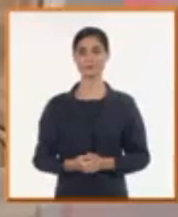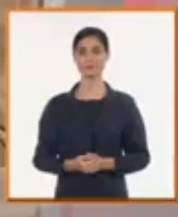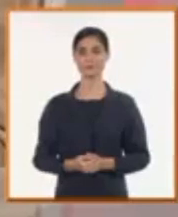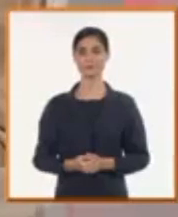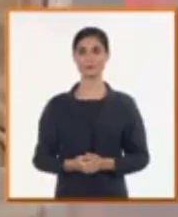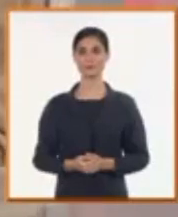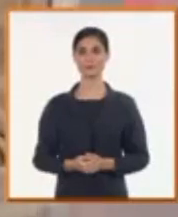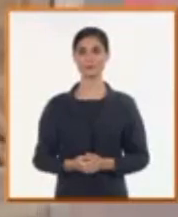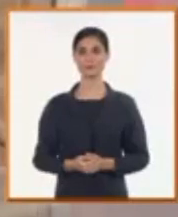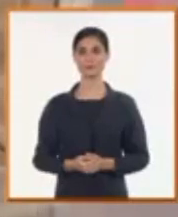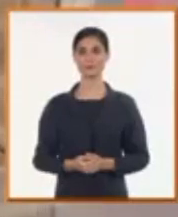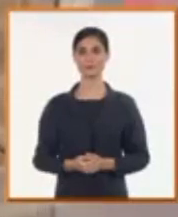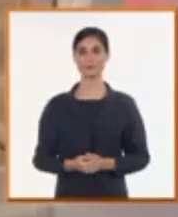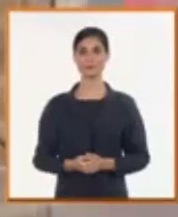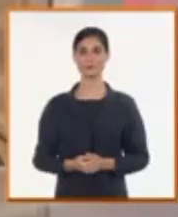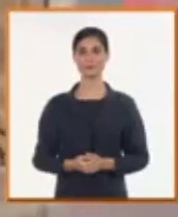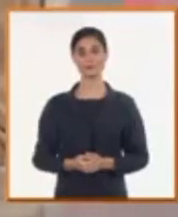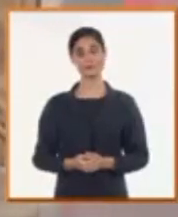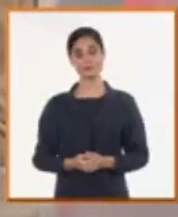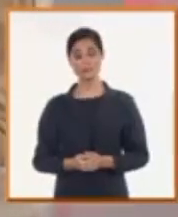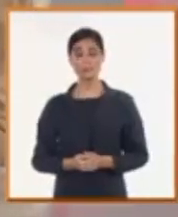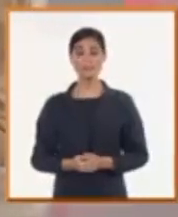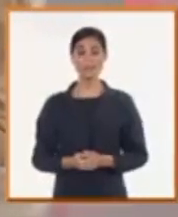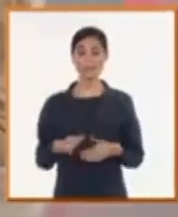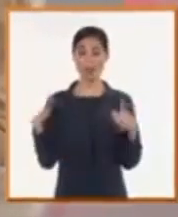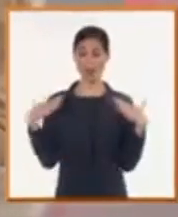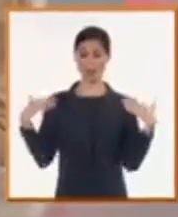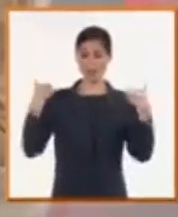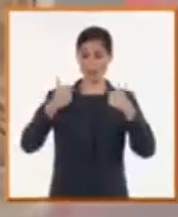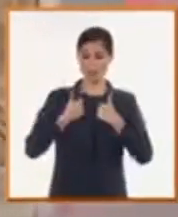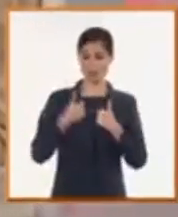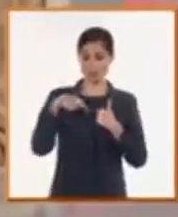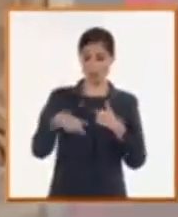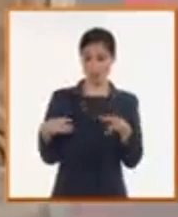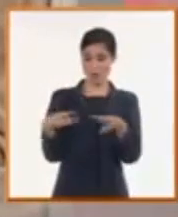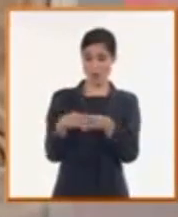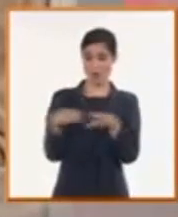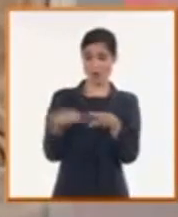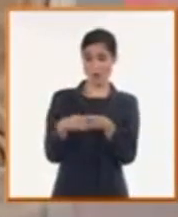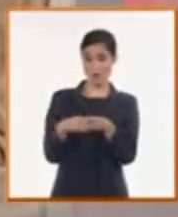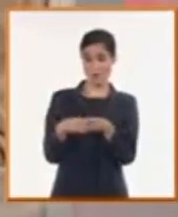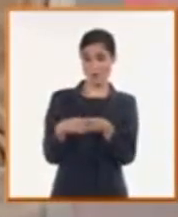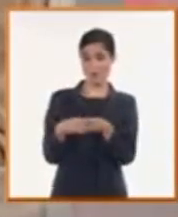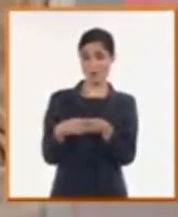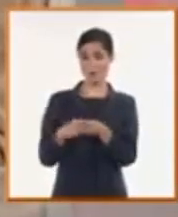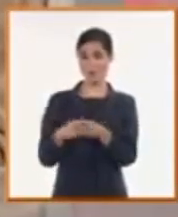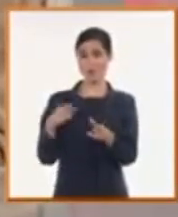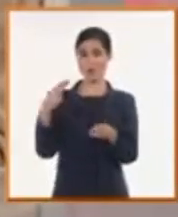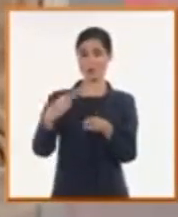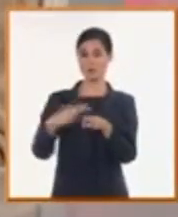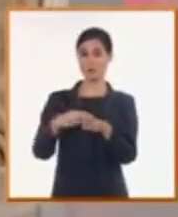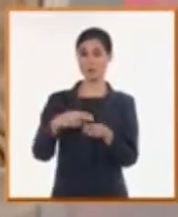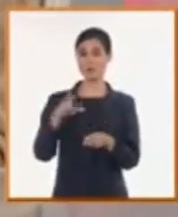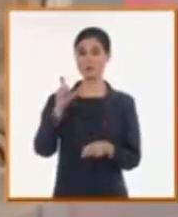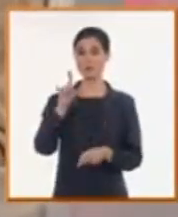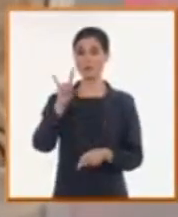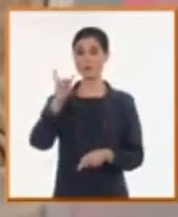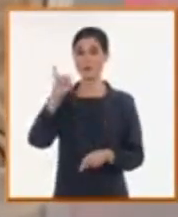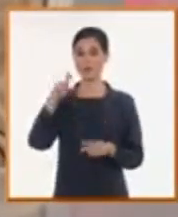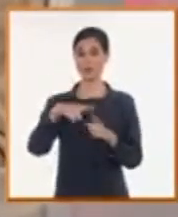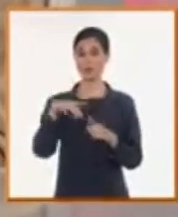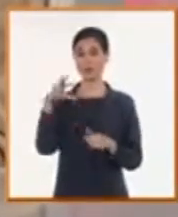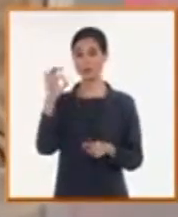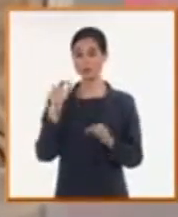que en la dirección de Cuito Cuanavale, para comenzar por esta parte, siempre constituyó